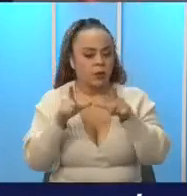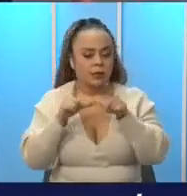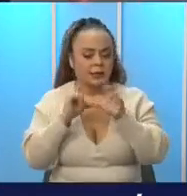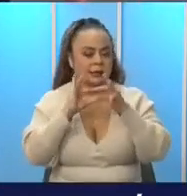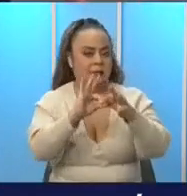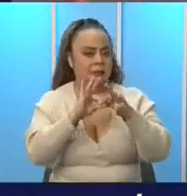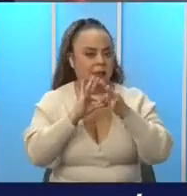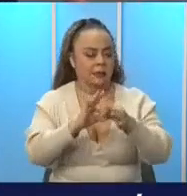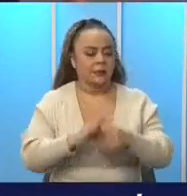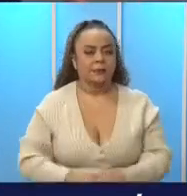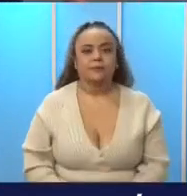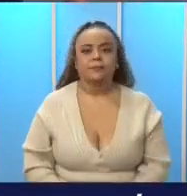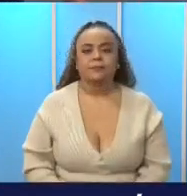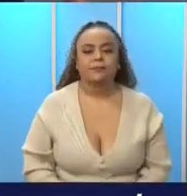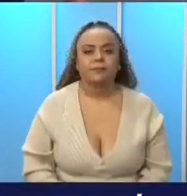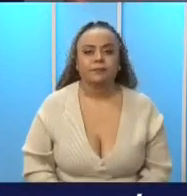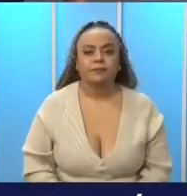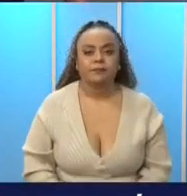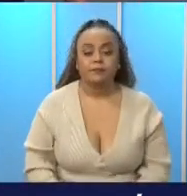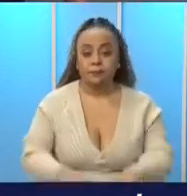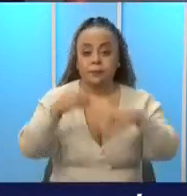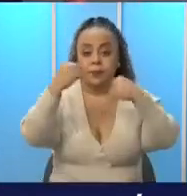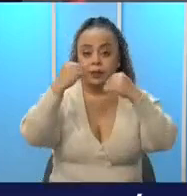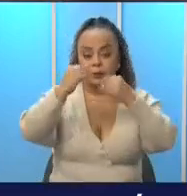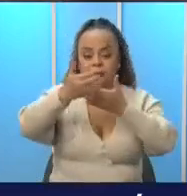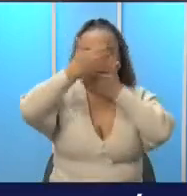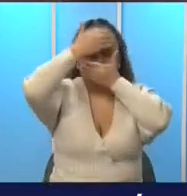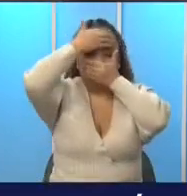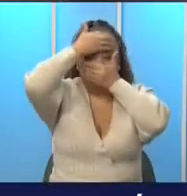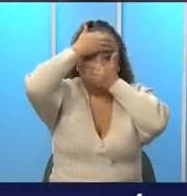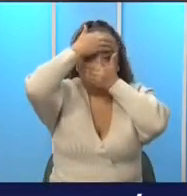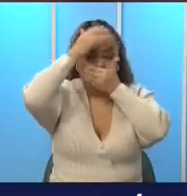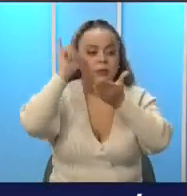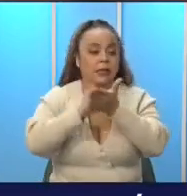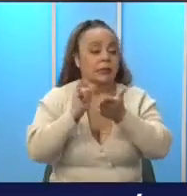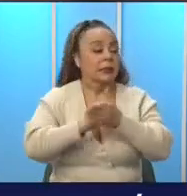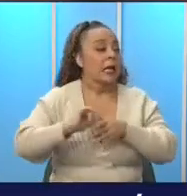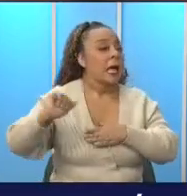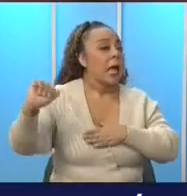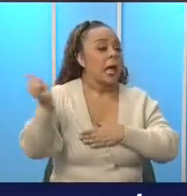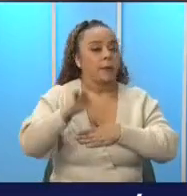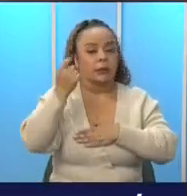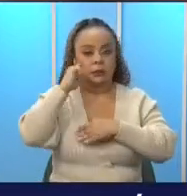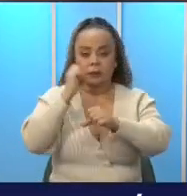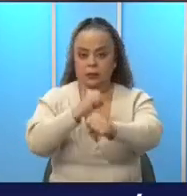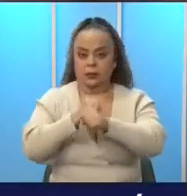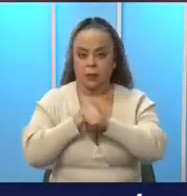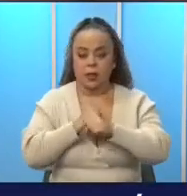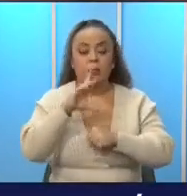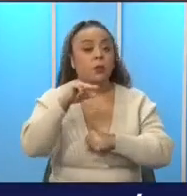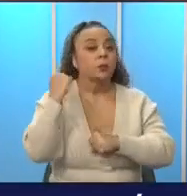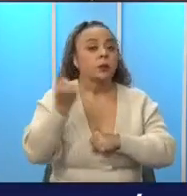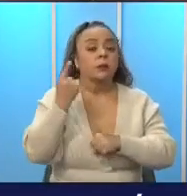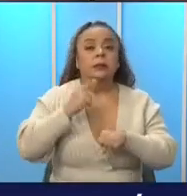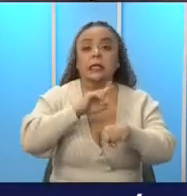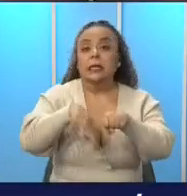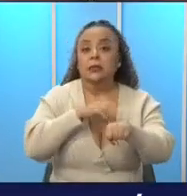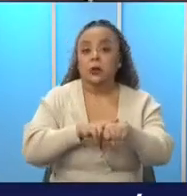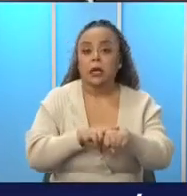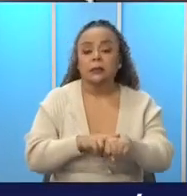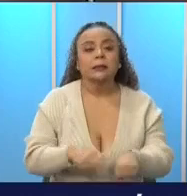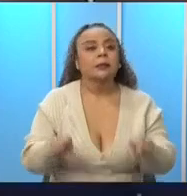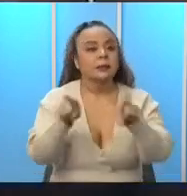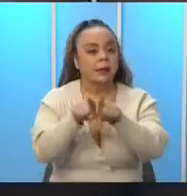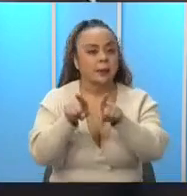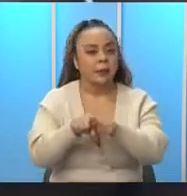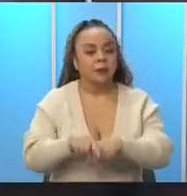pesinos el narcoterrorismo es una importante amenaza para la seguridad e no solo nacional y en dentro de